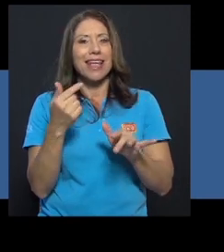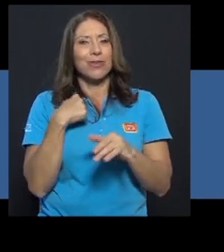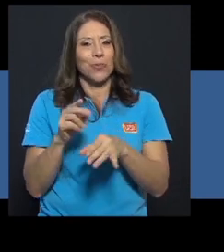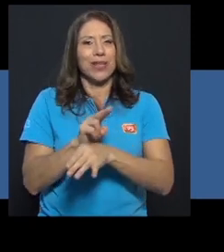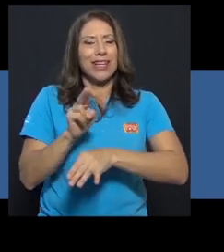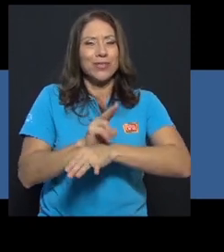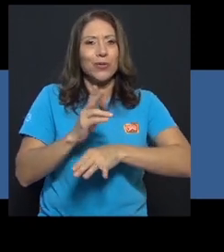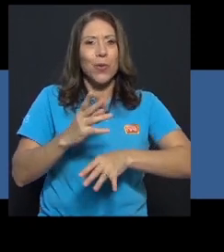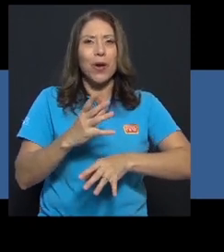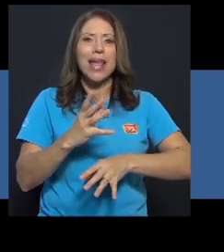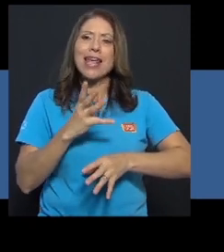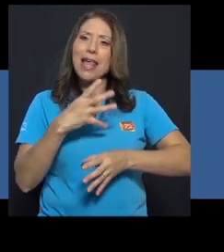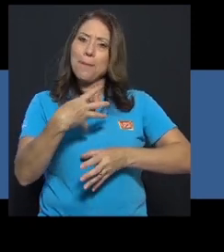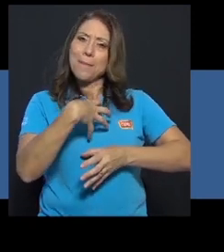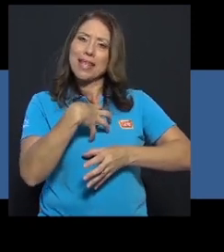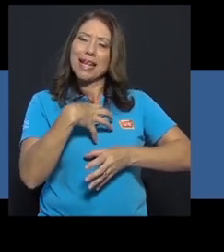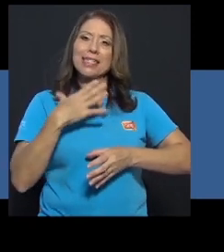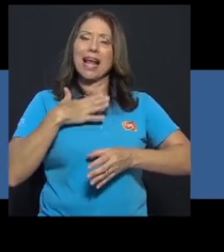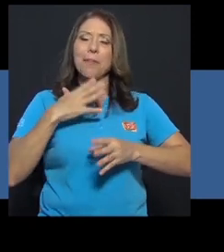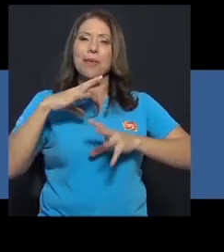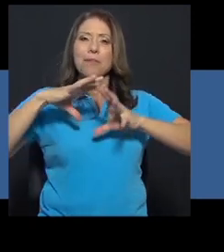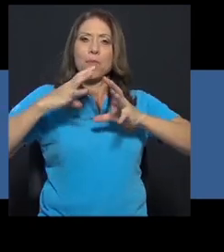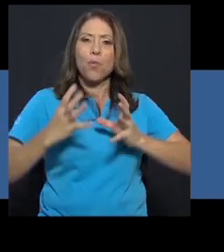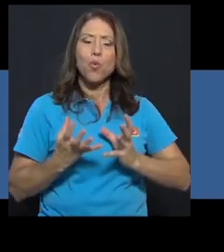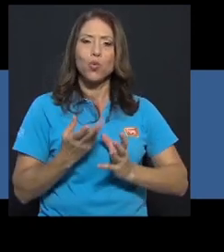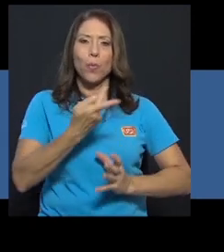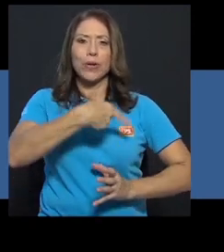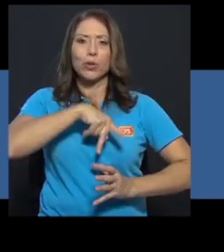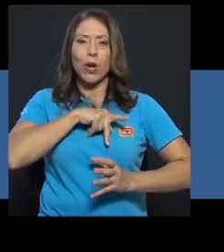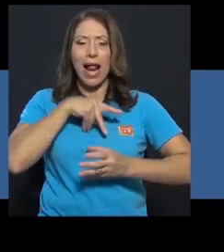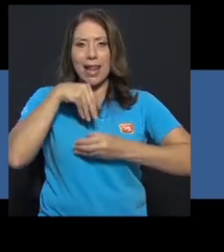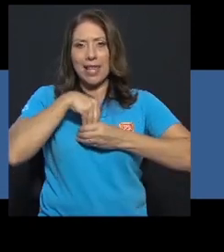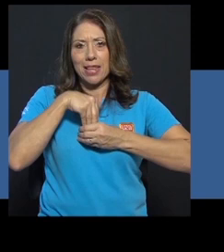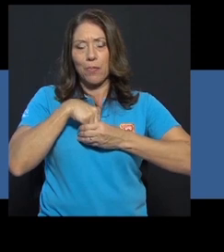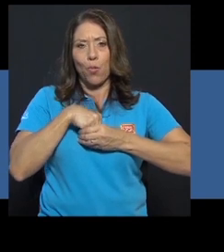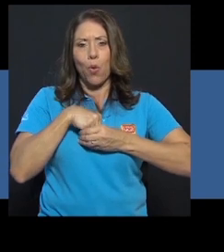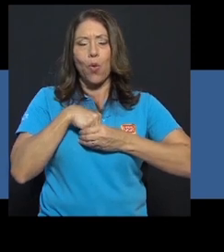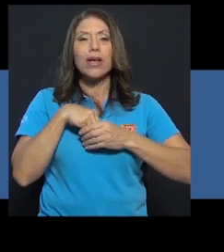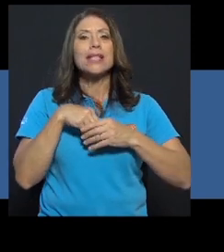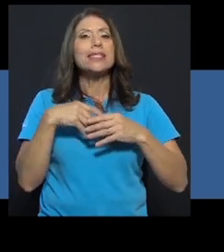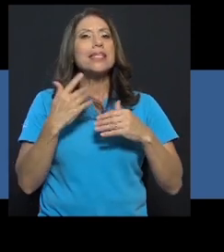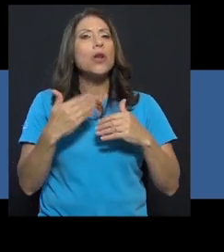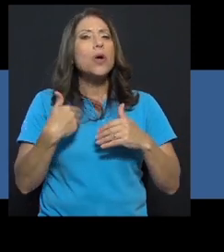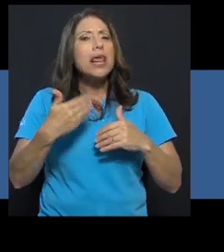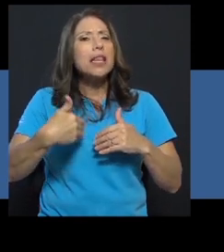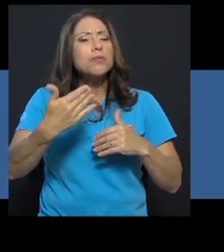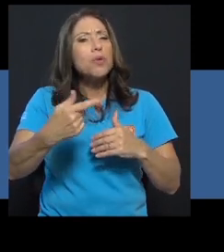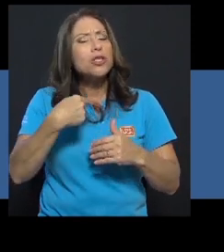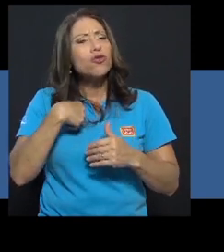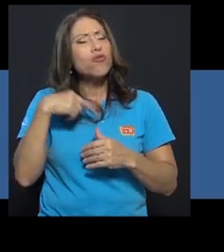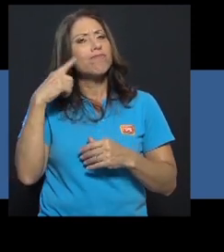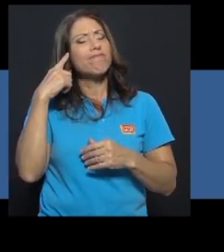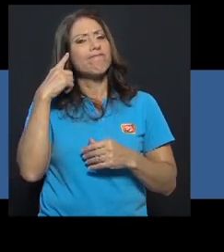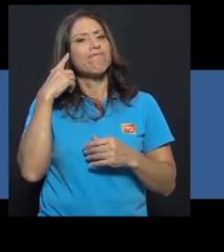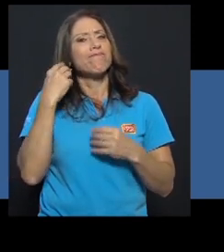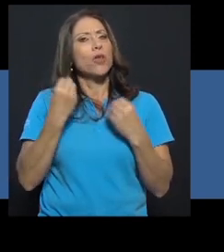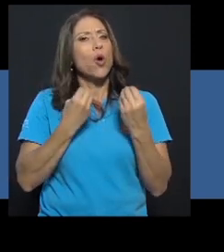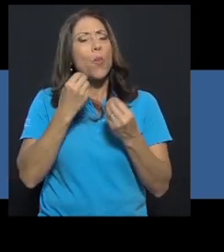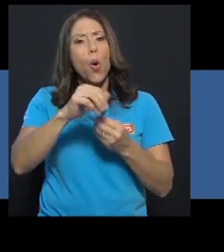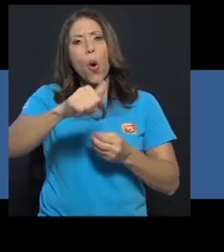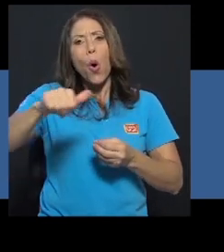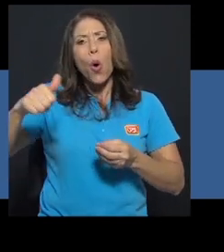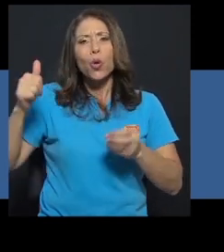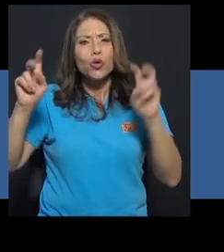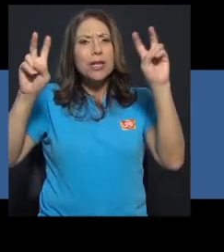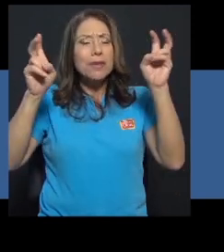utilizo, digamos, que pertenecen a mi mundo, digamos, personal, íntimo, ¿verdad? Sino que después empecé yo a